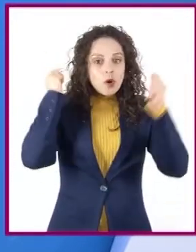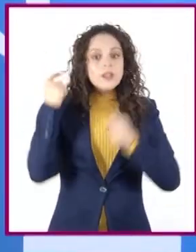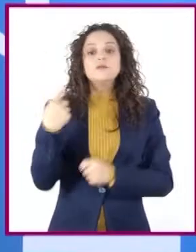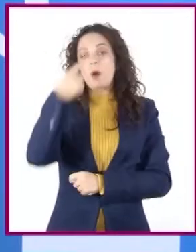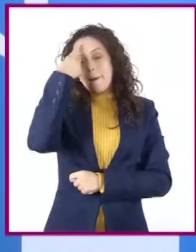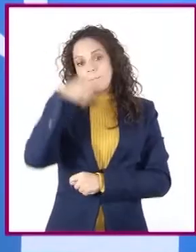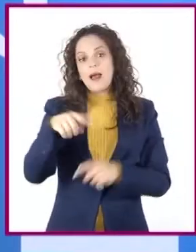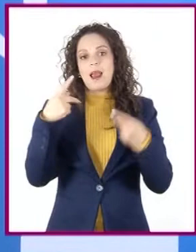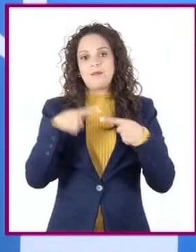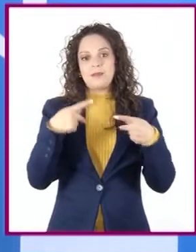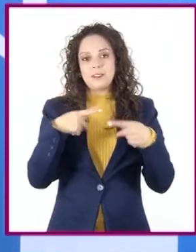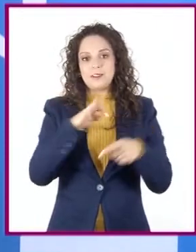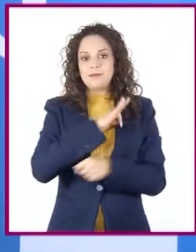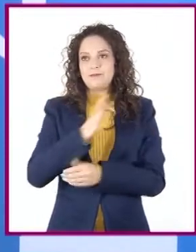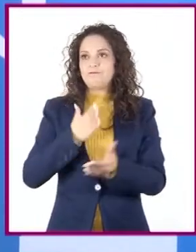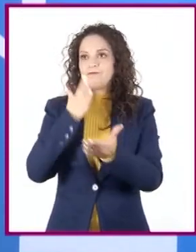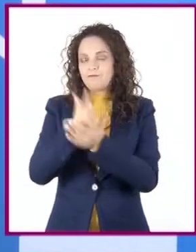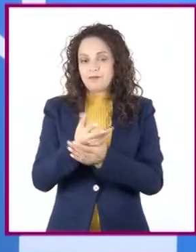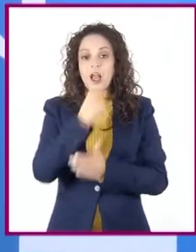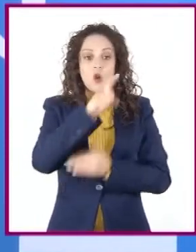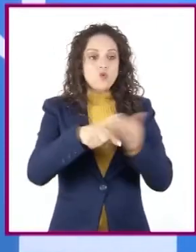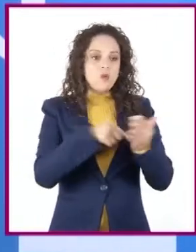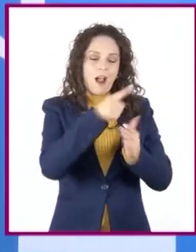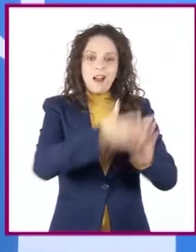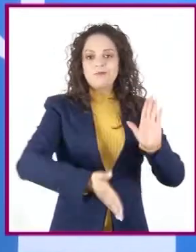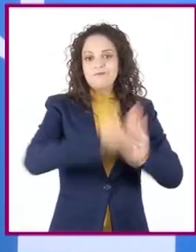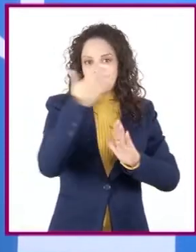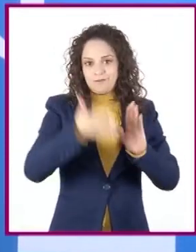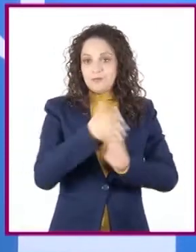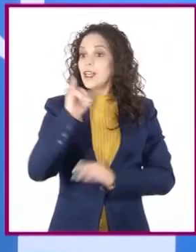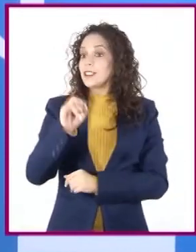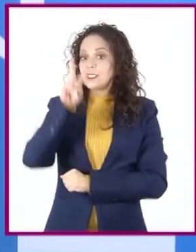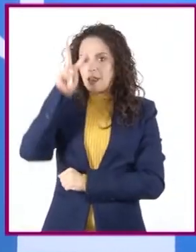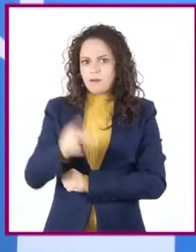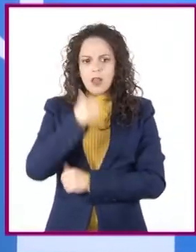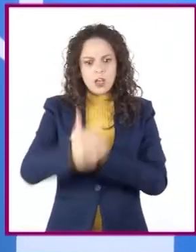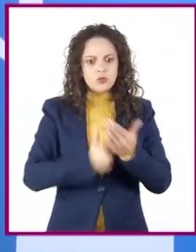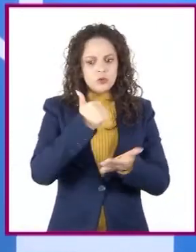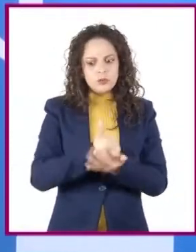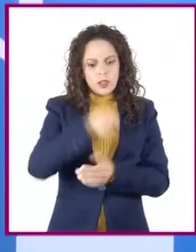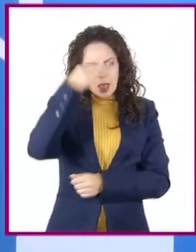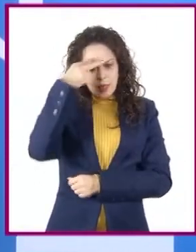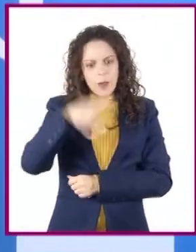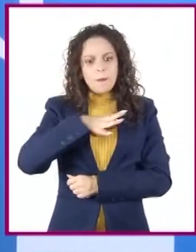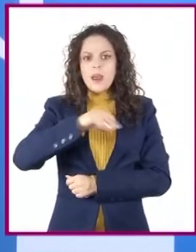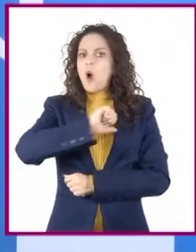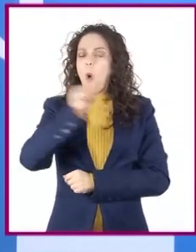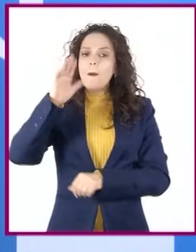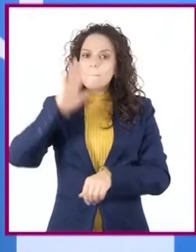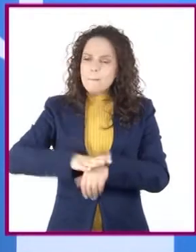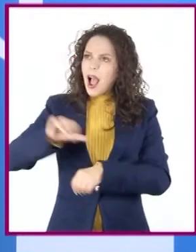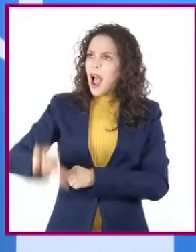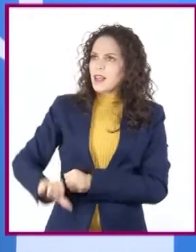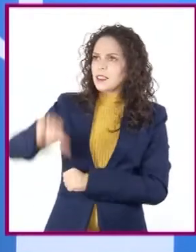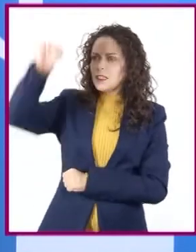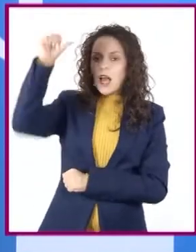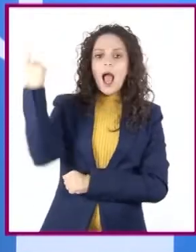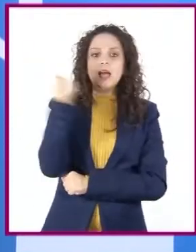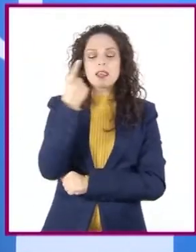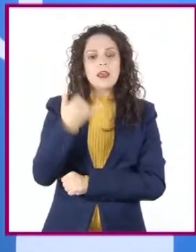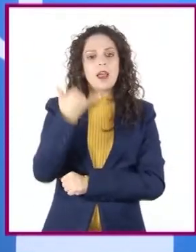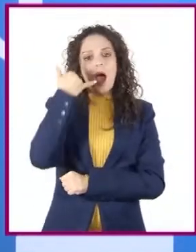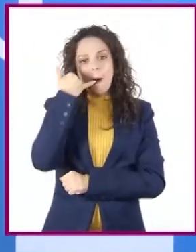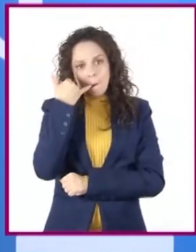construyen. Es cierto, en la Ciudad de México hay otro rascacielos más alto que la Torre